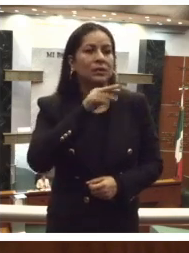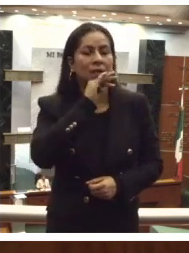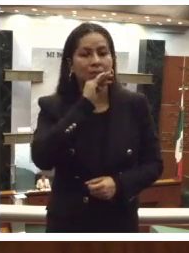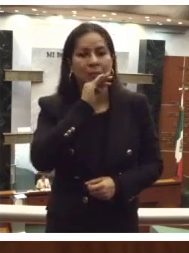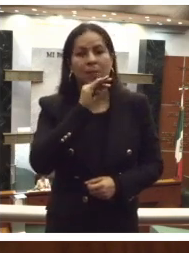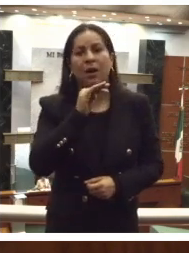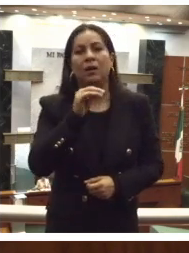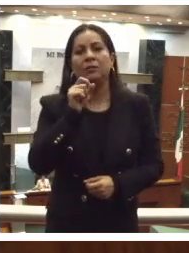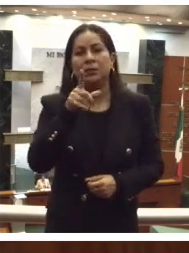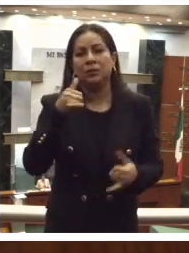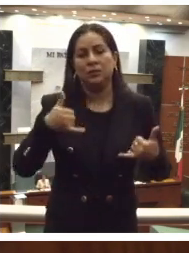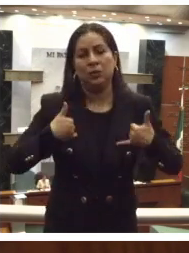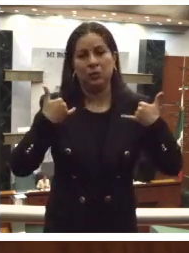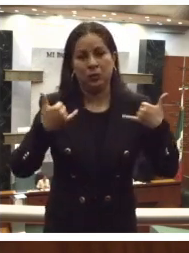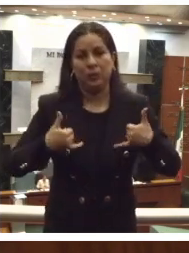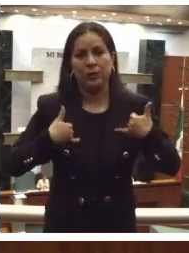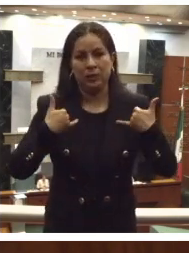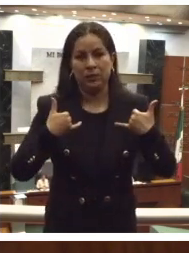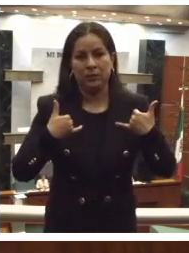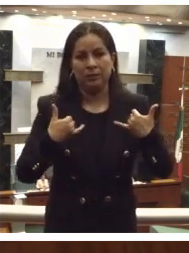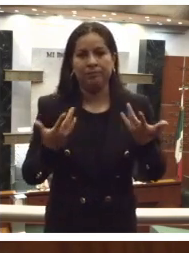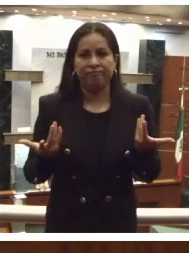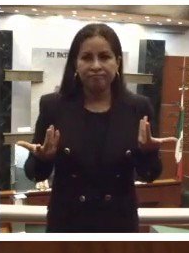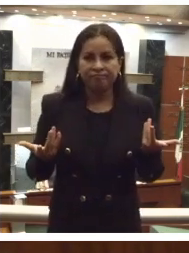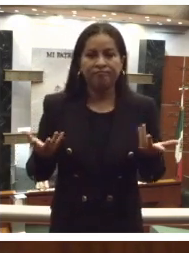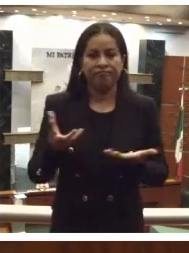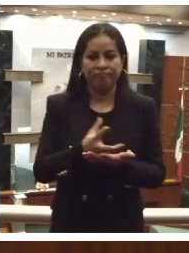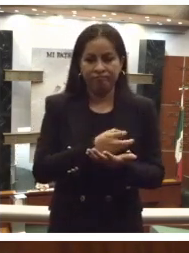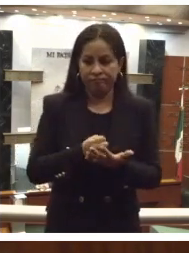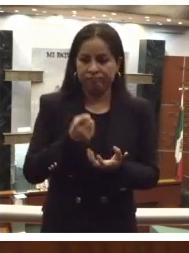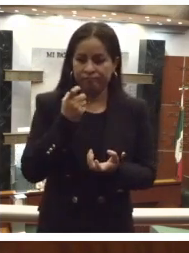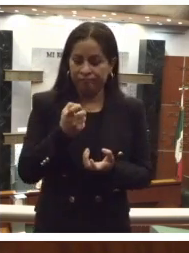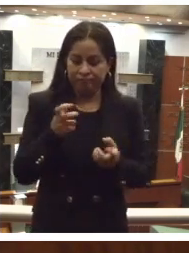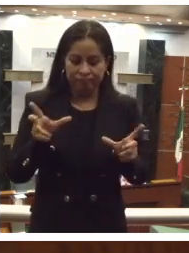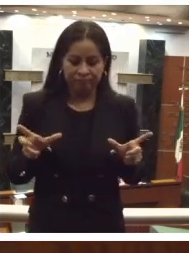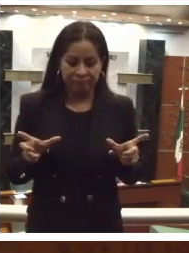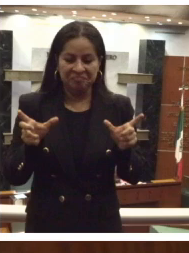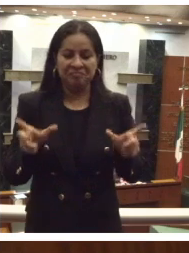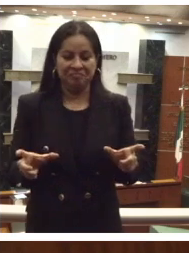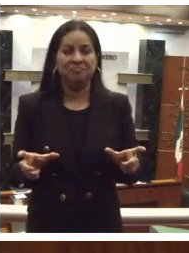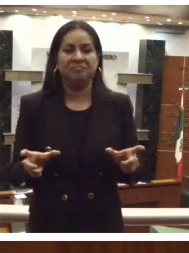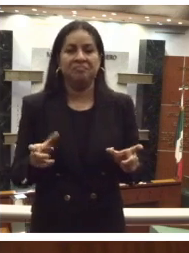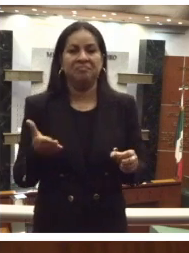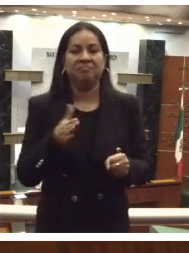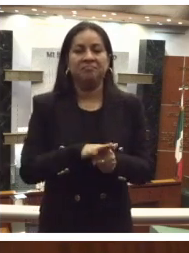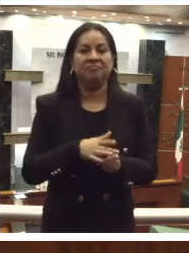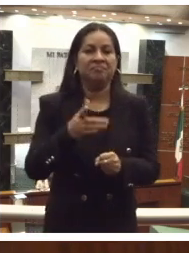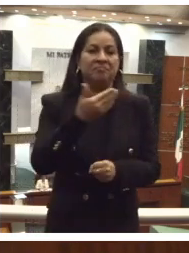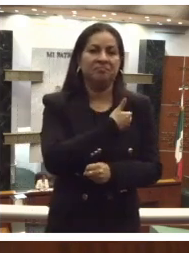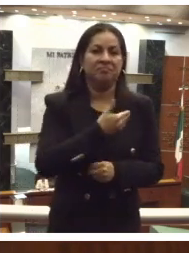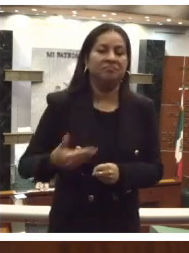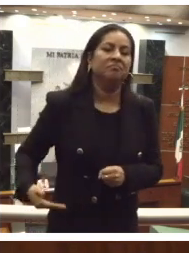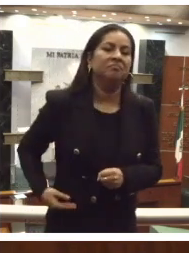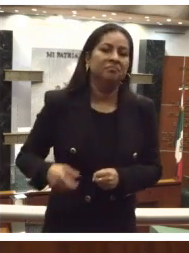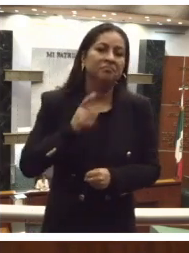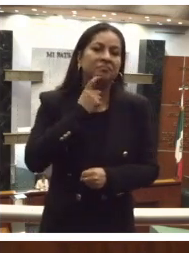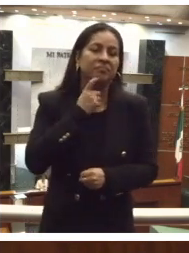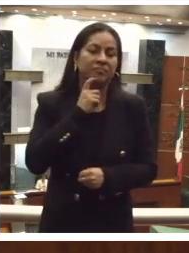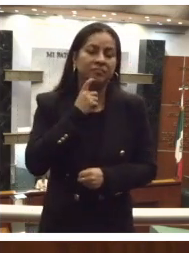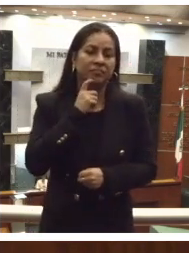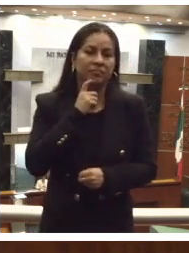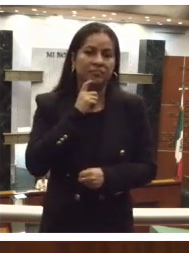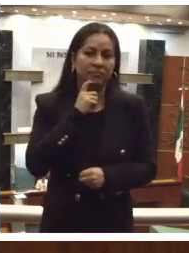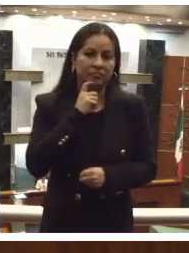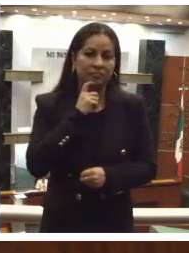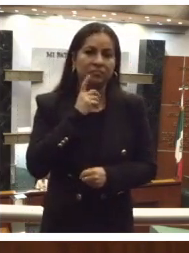madres y de las juventudes. En aras de garantizar esa seguridad, durante la administración del presidente Andrés Manuel